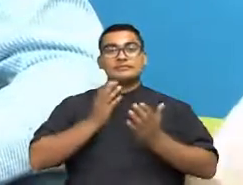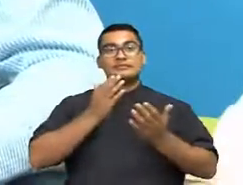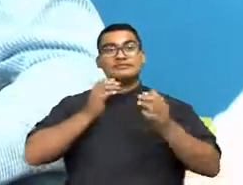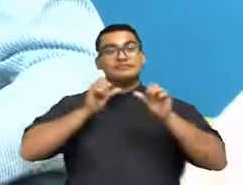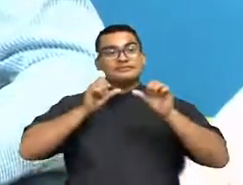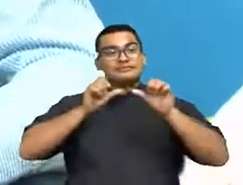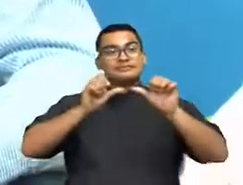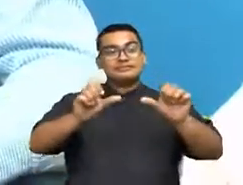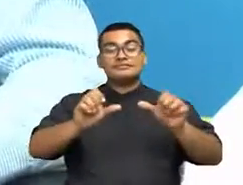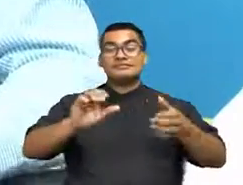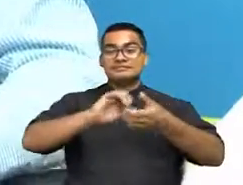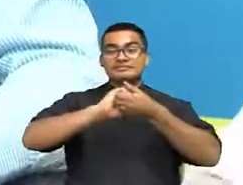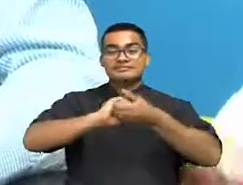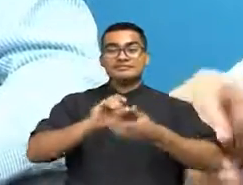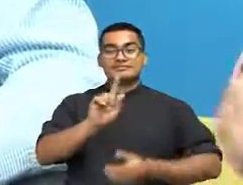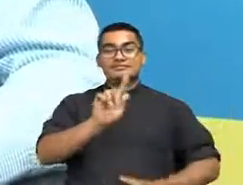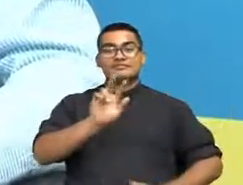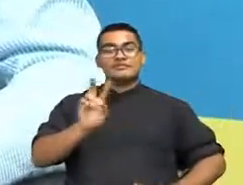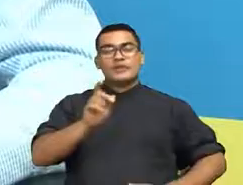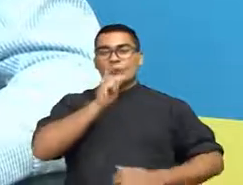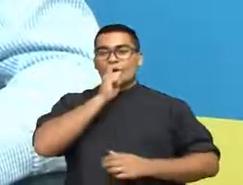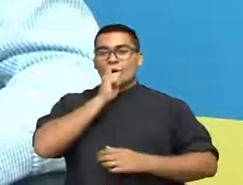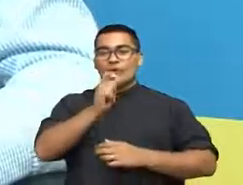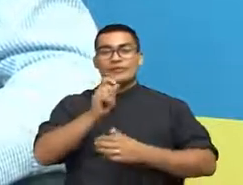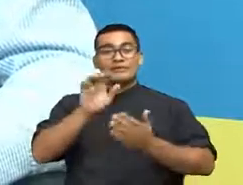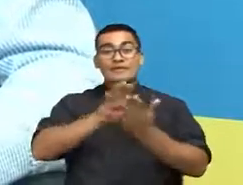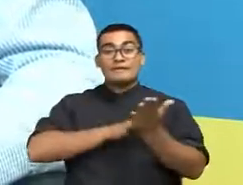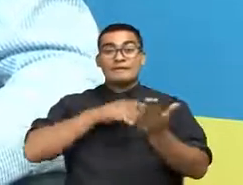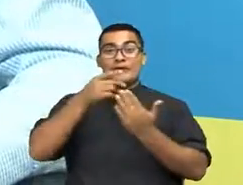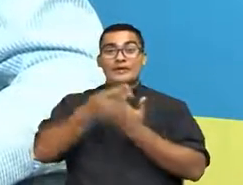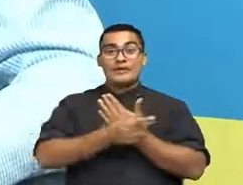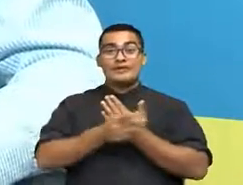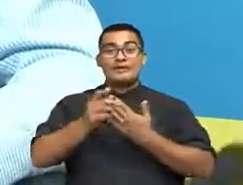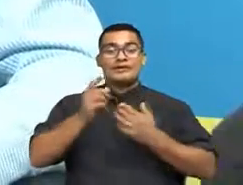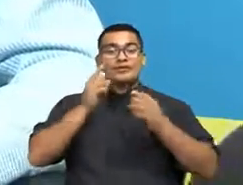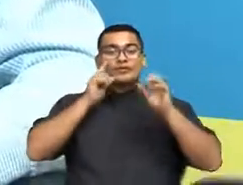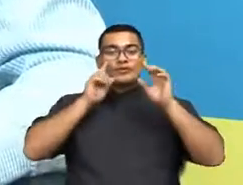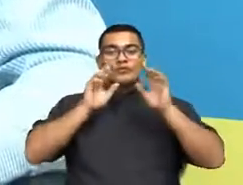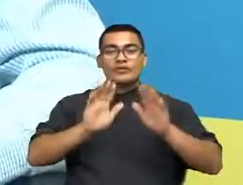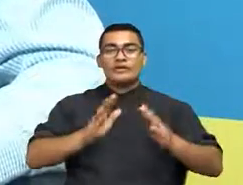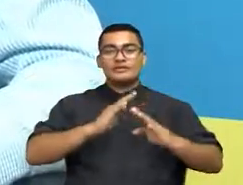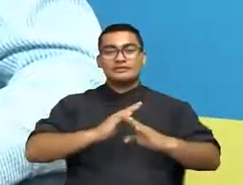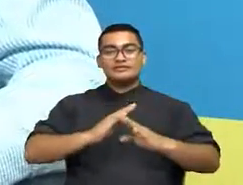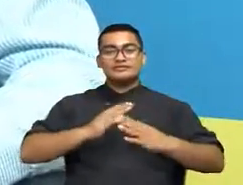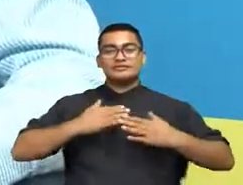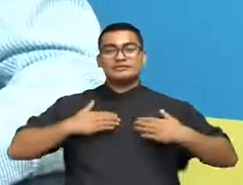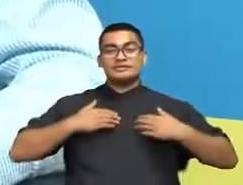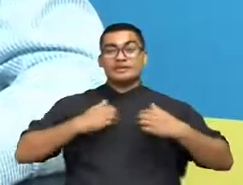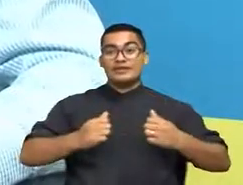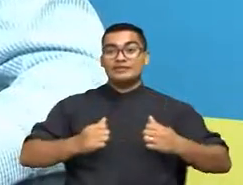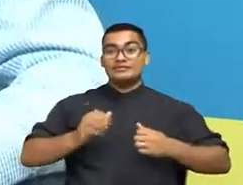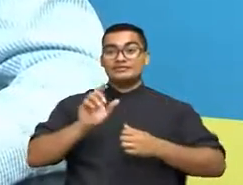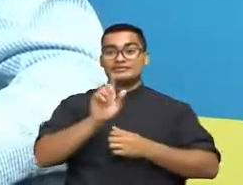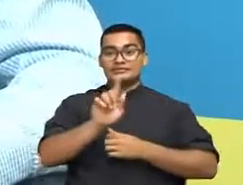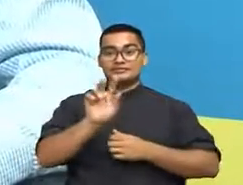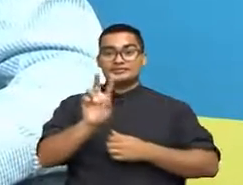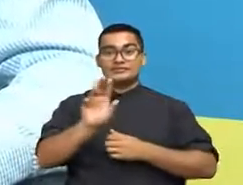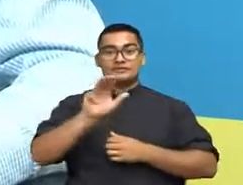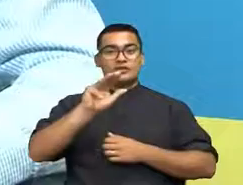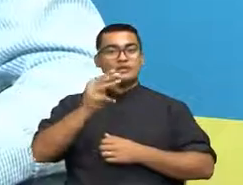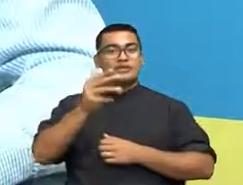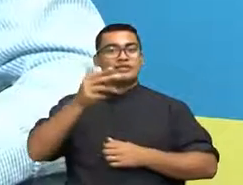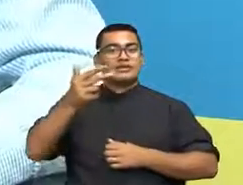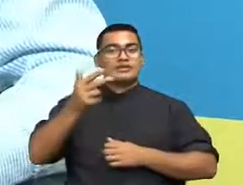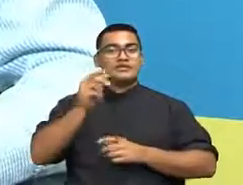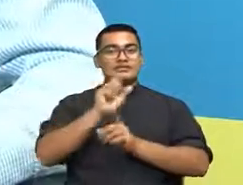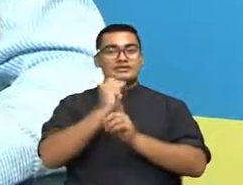Estamos de regreso, amigos televidentes, en su gustado programa Prevenir es Salud a través de la frecuencia del canal 98, el canal parlamentario, el canal de